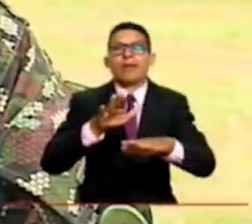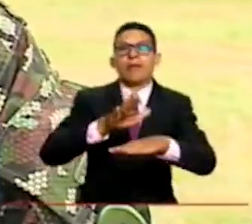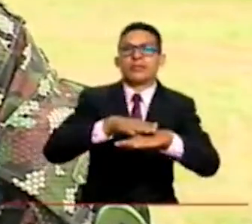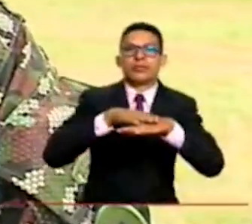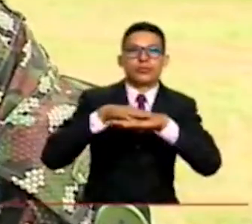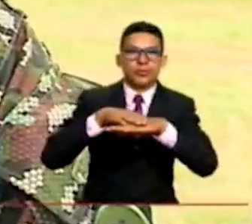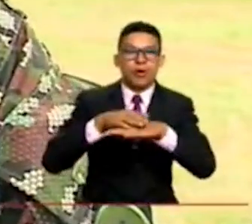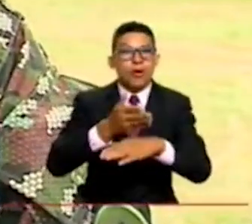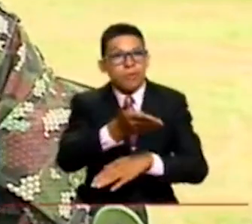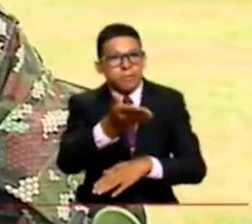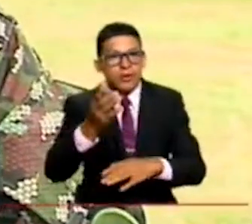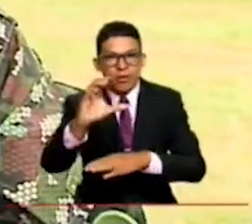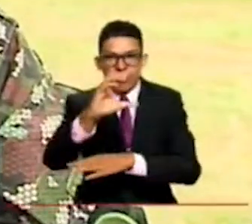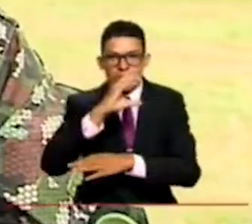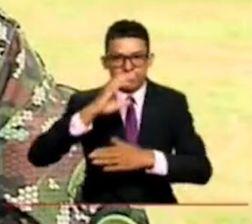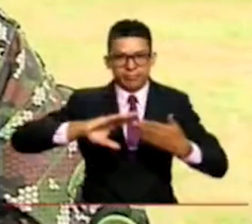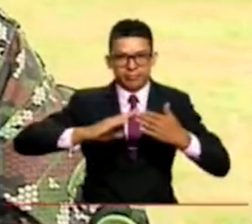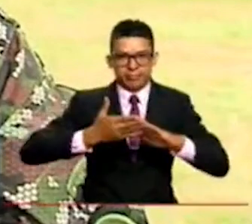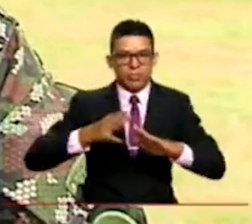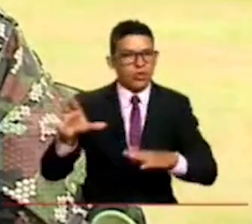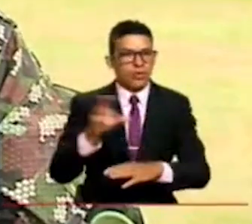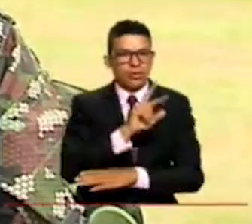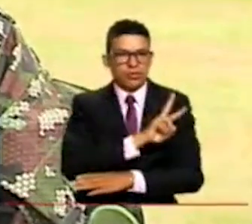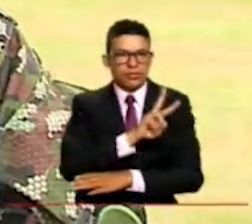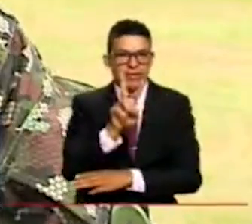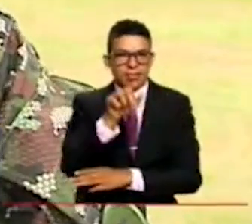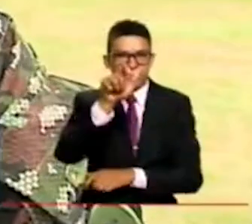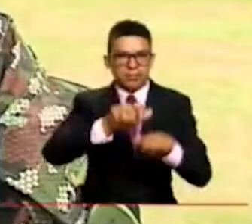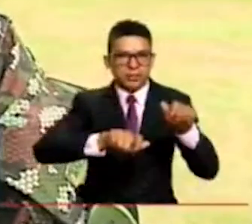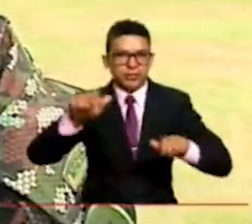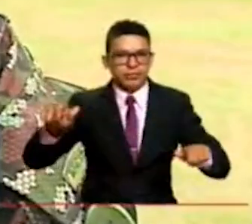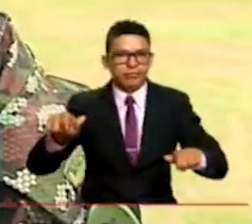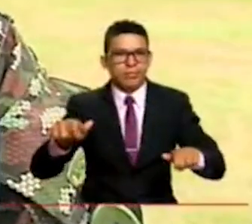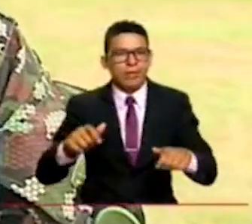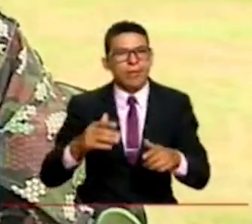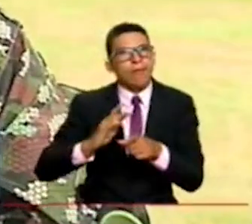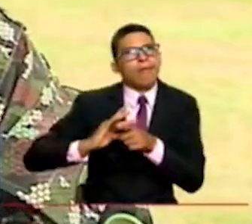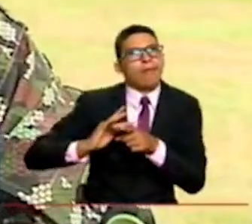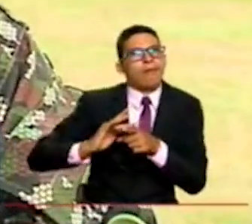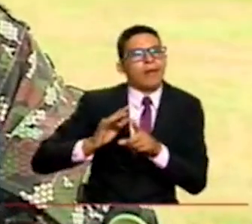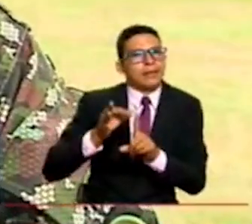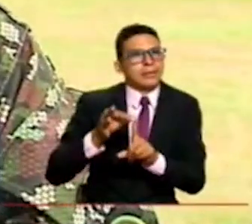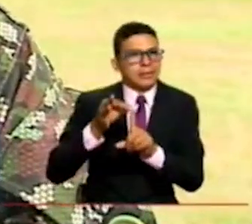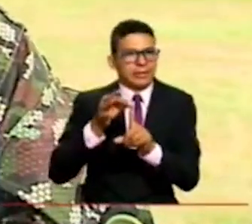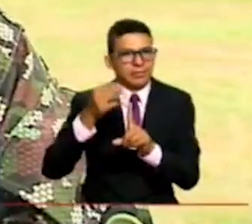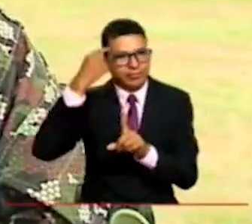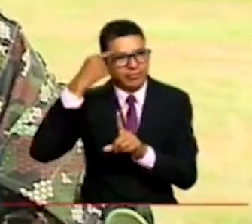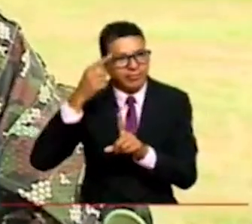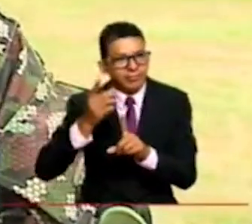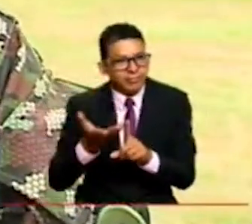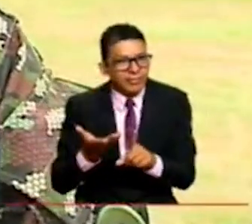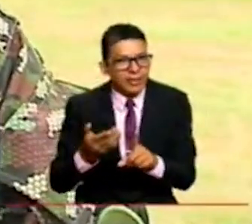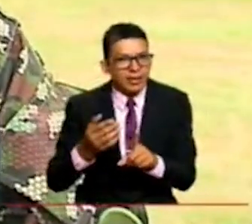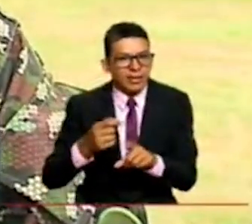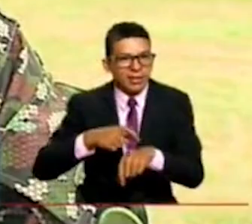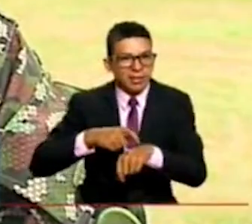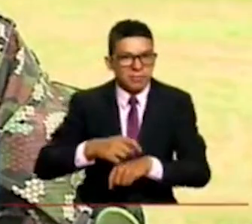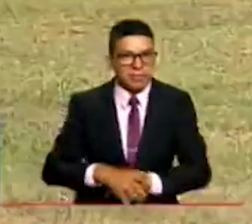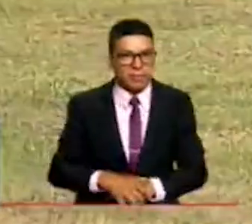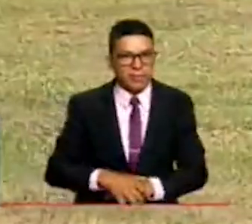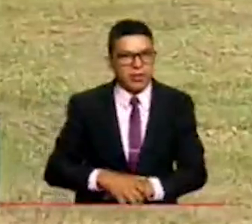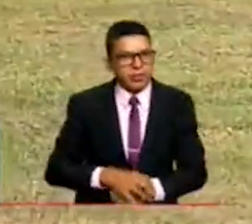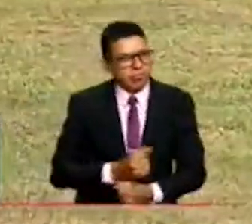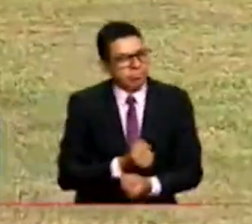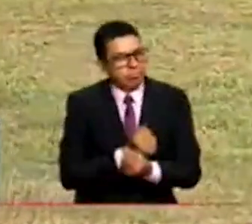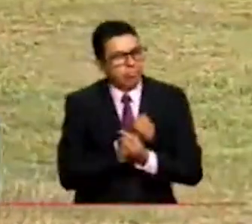enviar un mensaje al pueblo colombiano y a todos los vallecaucanos para que vivamos este momento especial, para que recobremos el